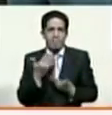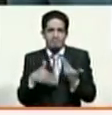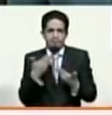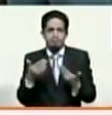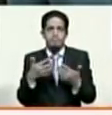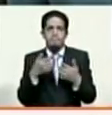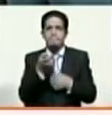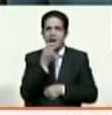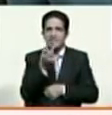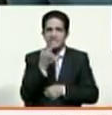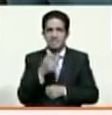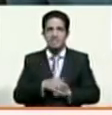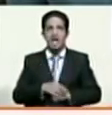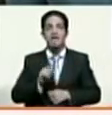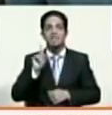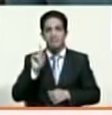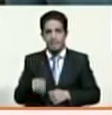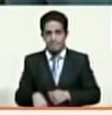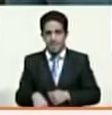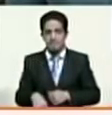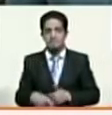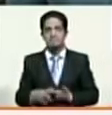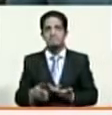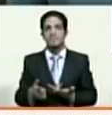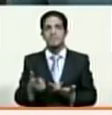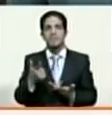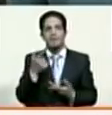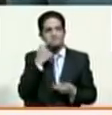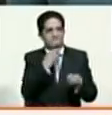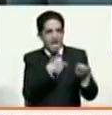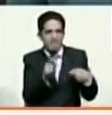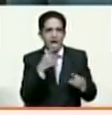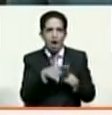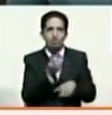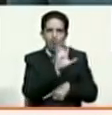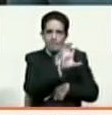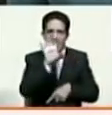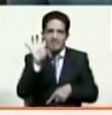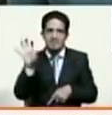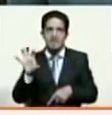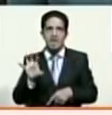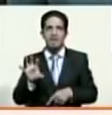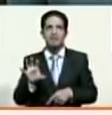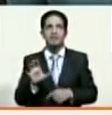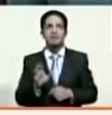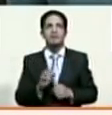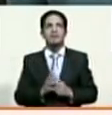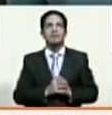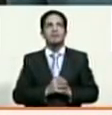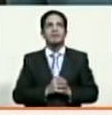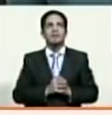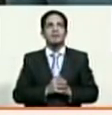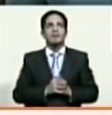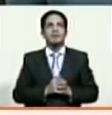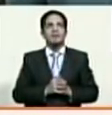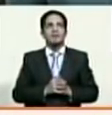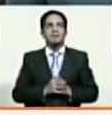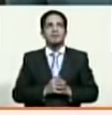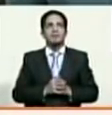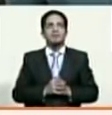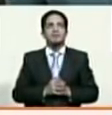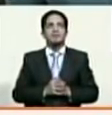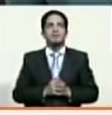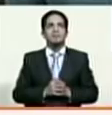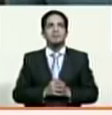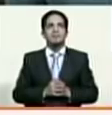totalidad, y tiene también la posibilidad de vocación exportadora, donde el motor de exportación de la agenda económica bolivariana